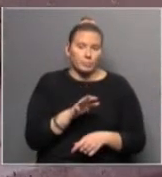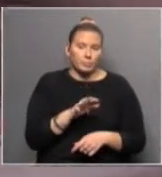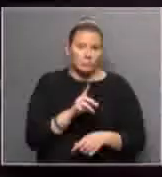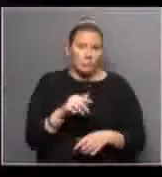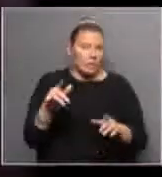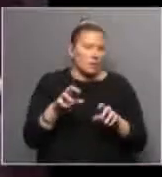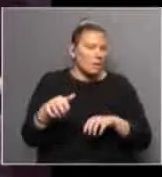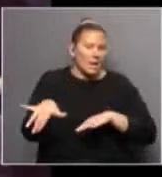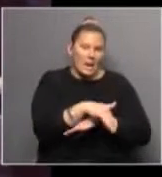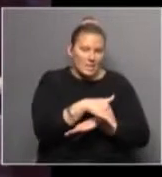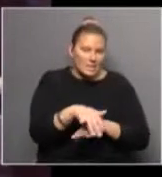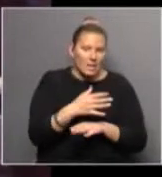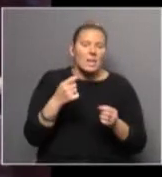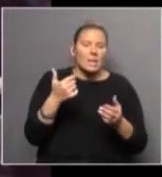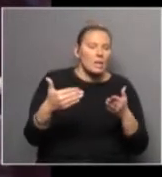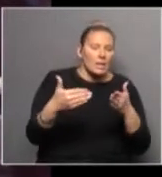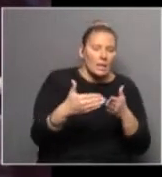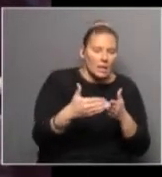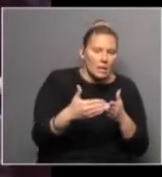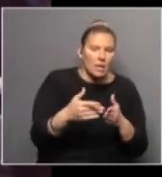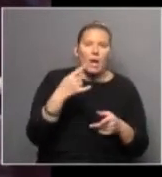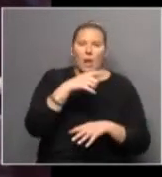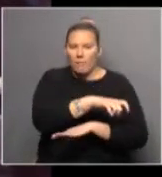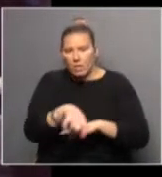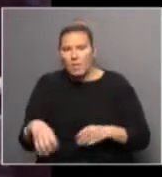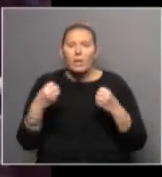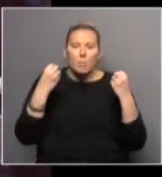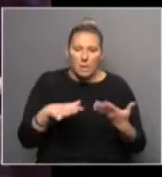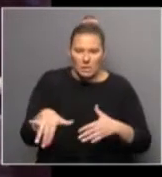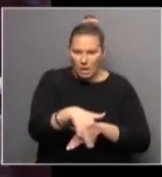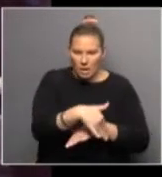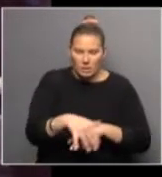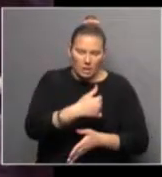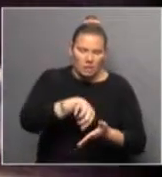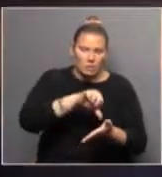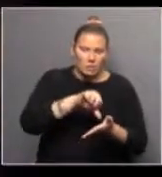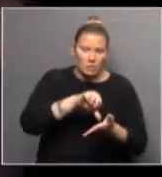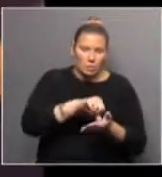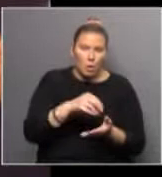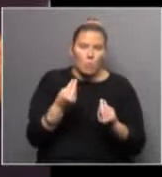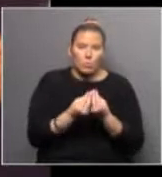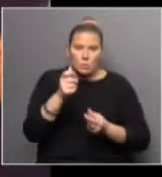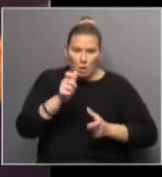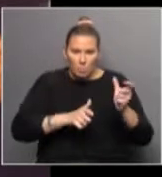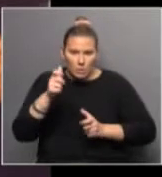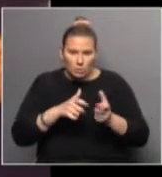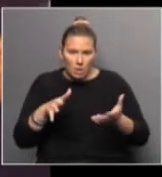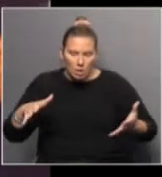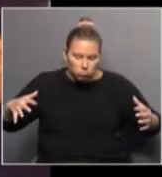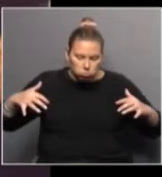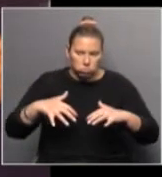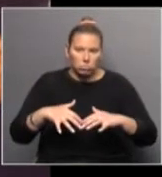la calle, con lo que ocurre en las esquinas, con lo que ocurre en la vereda, y con lo que ocurre cuando pones mucha gente junta en un mismo